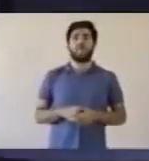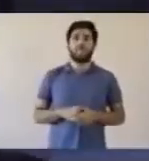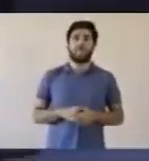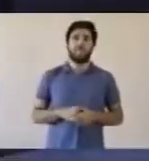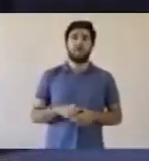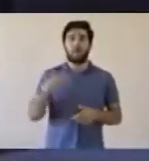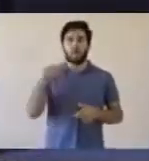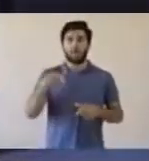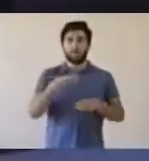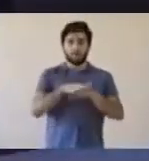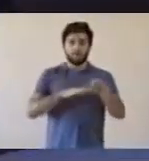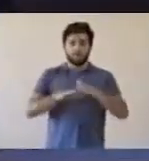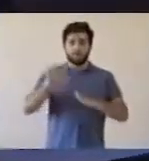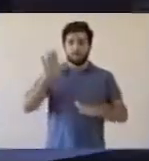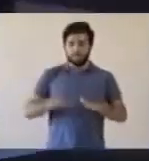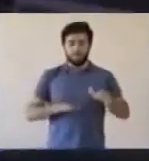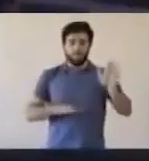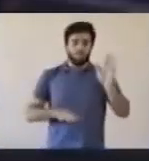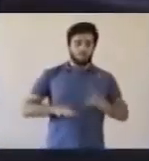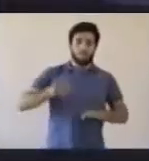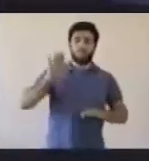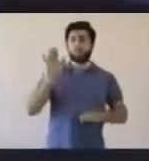1, 2, 3, 4. Ahora con los pies.